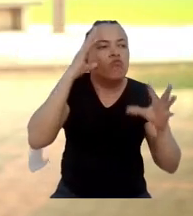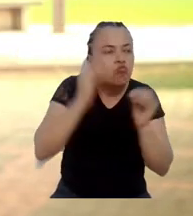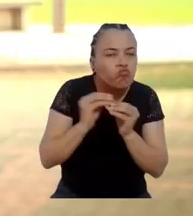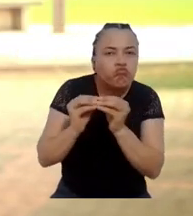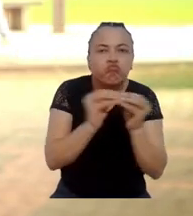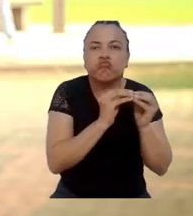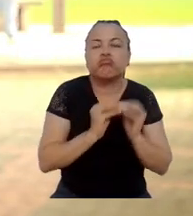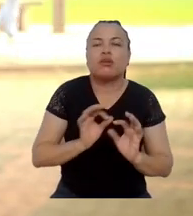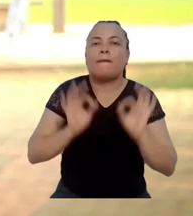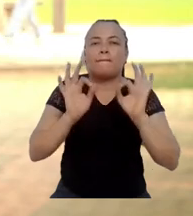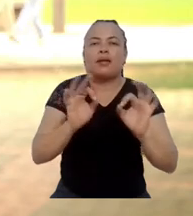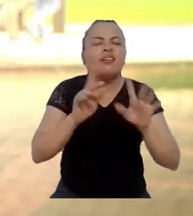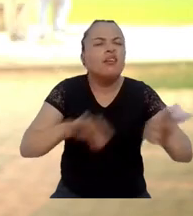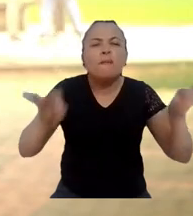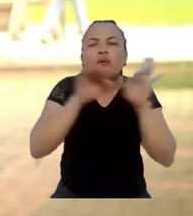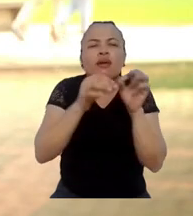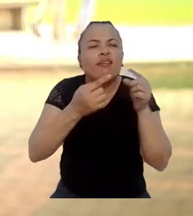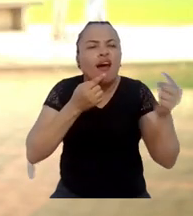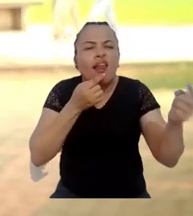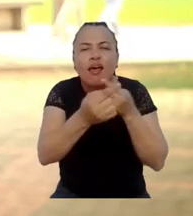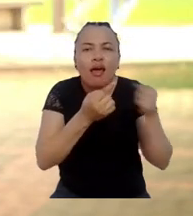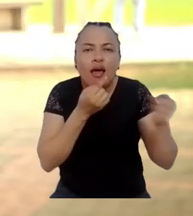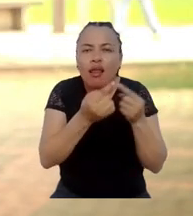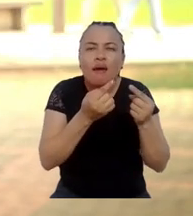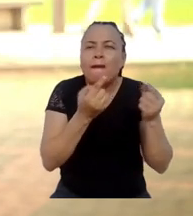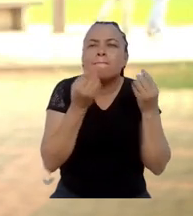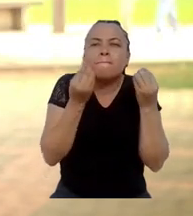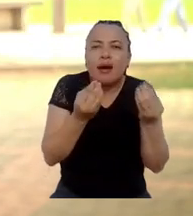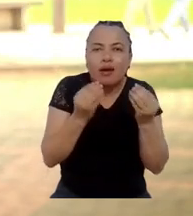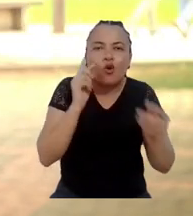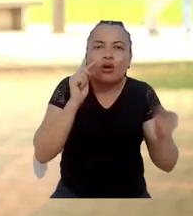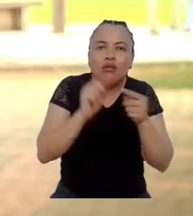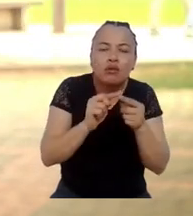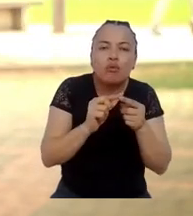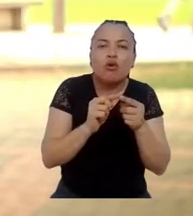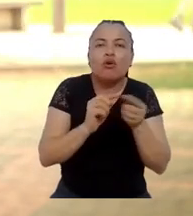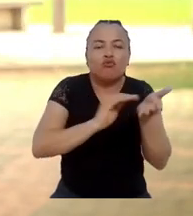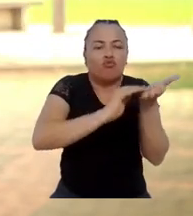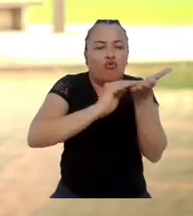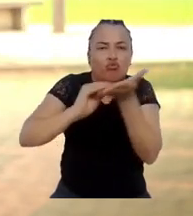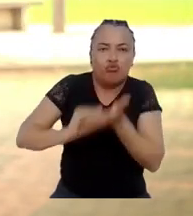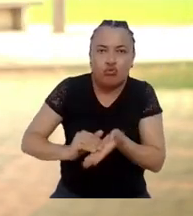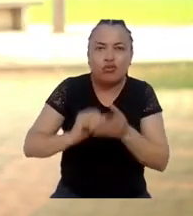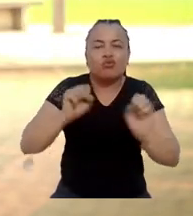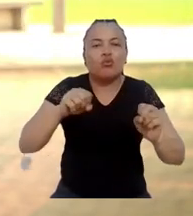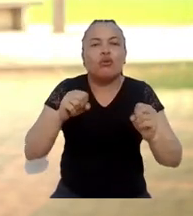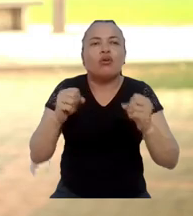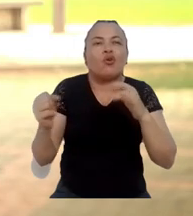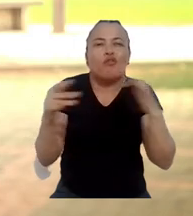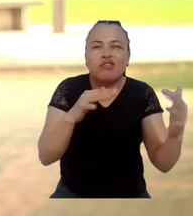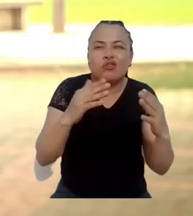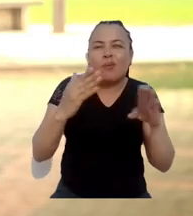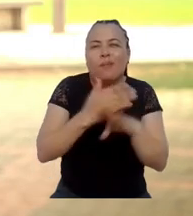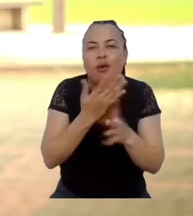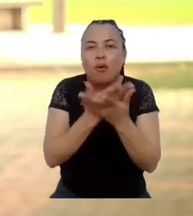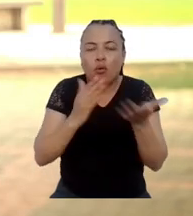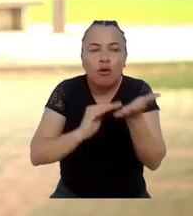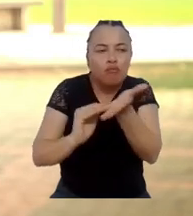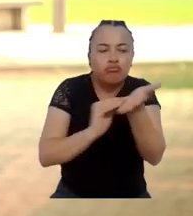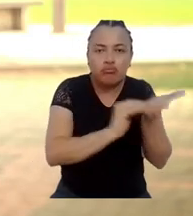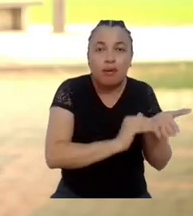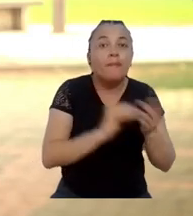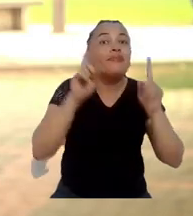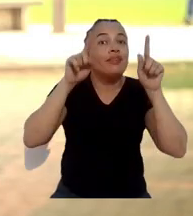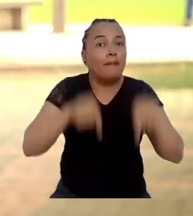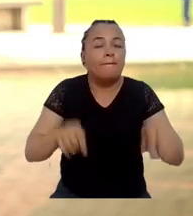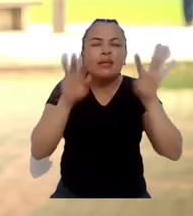manera concertada recordemos que el diálogo no solamente es un mecanismo para la solución pacífica de los conflictos sino también